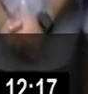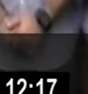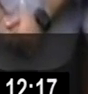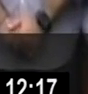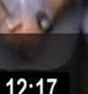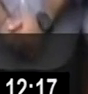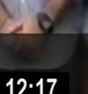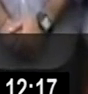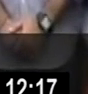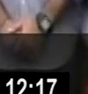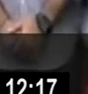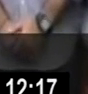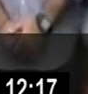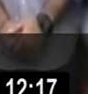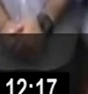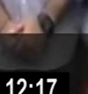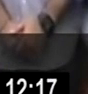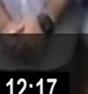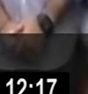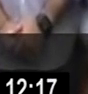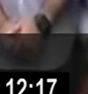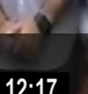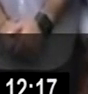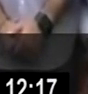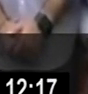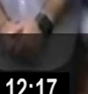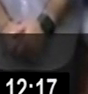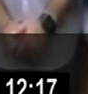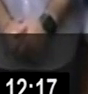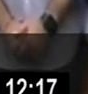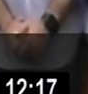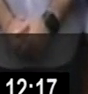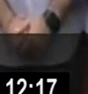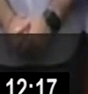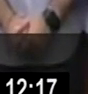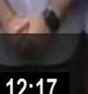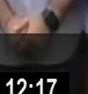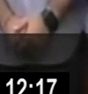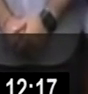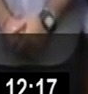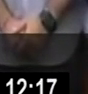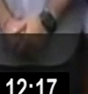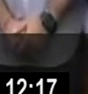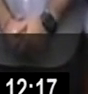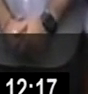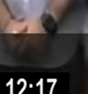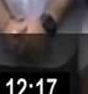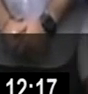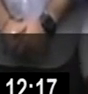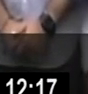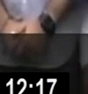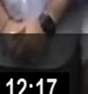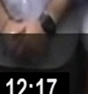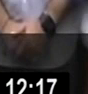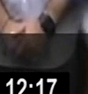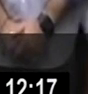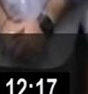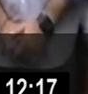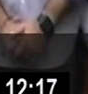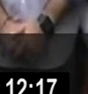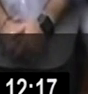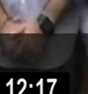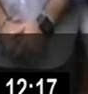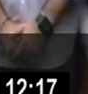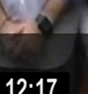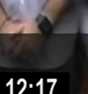Nos amenazaron a todos los que estamos aquí, a mí lo vieron, de cárcel, de muerte. Y le digo